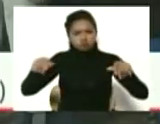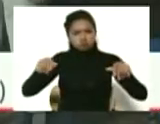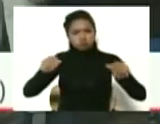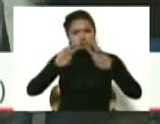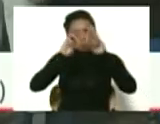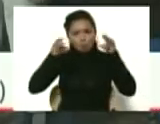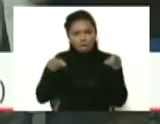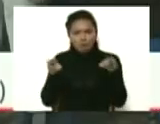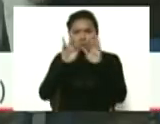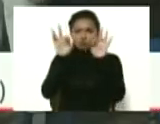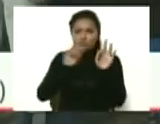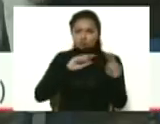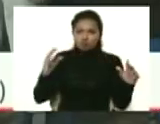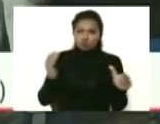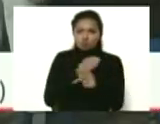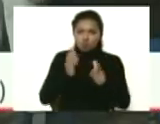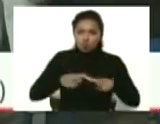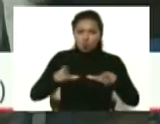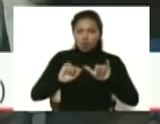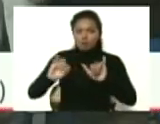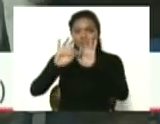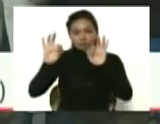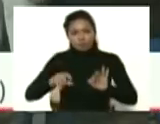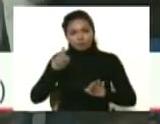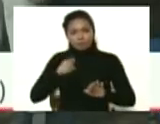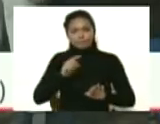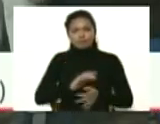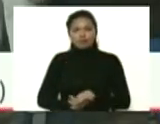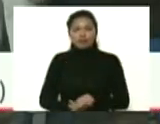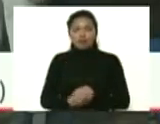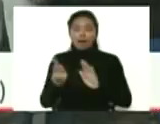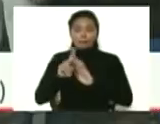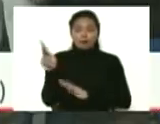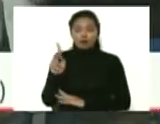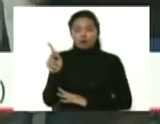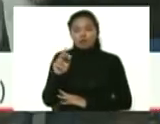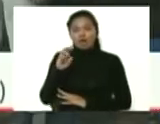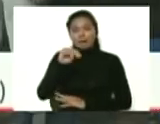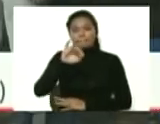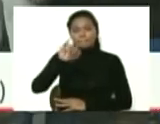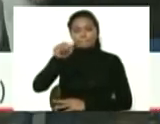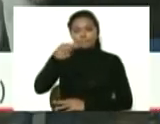área de operaciones que nos encontramos en este momento aquí, en lo que es la parroquia Miguel Peña.